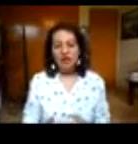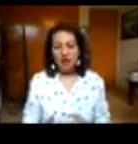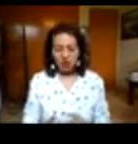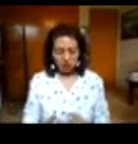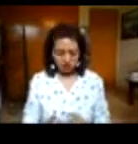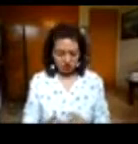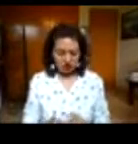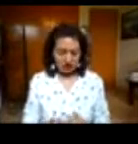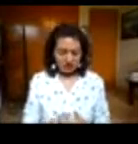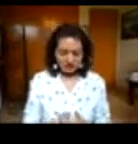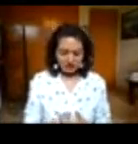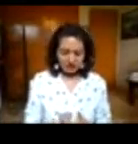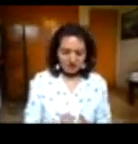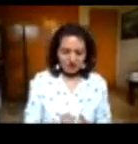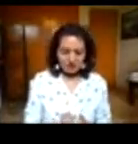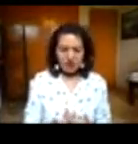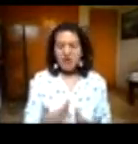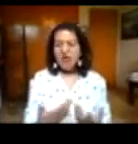que tengamos,